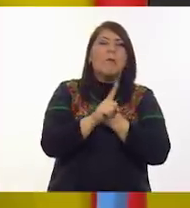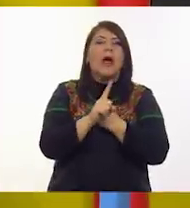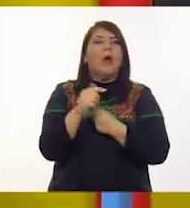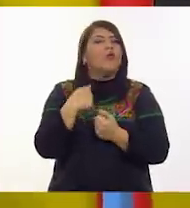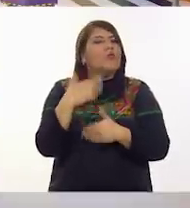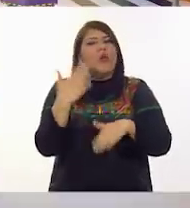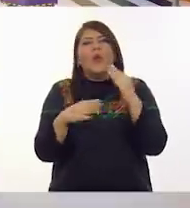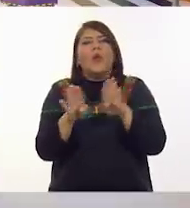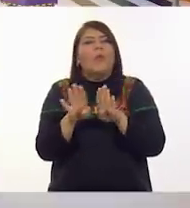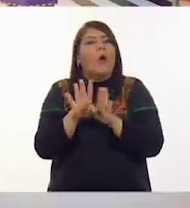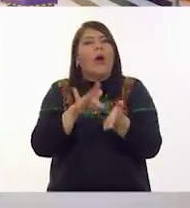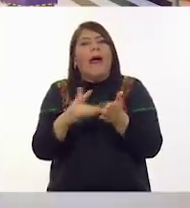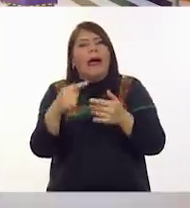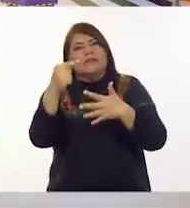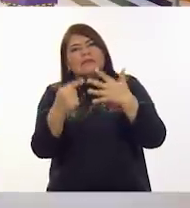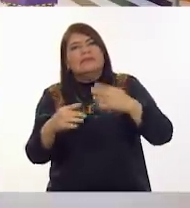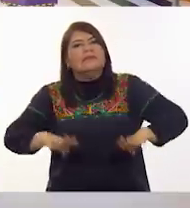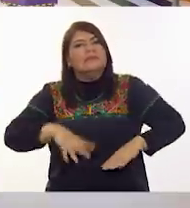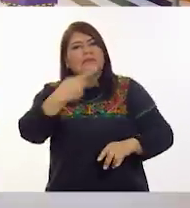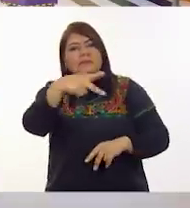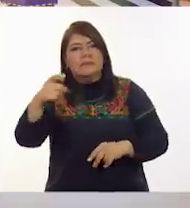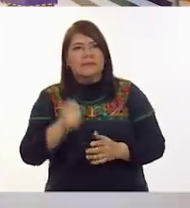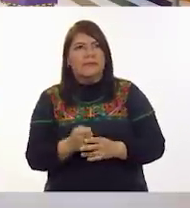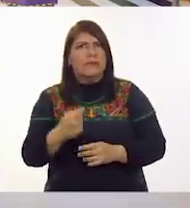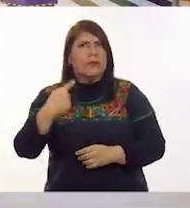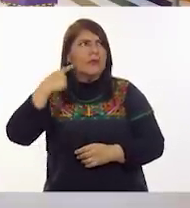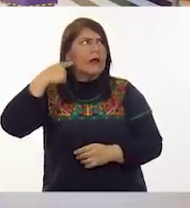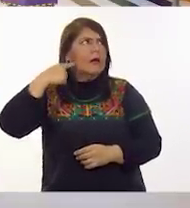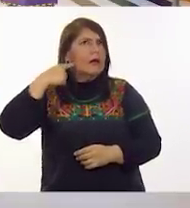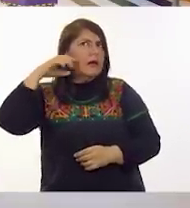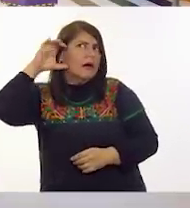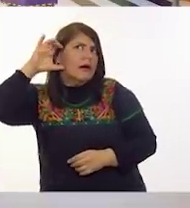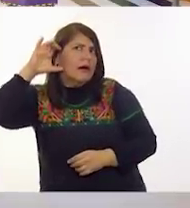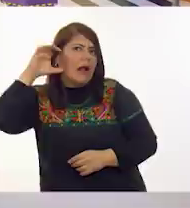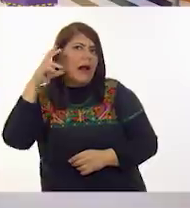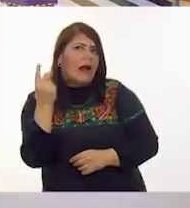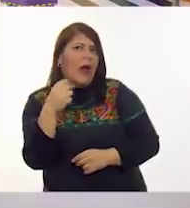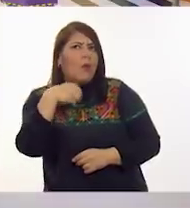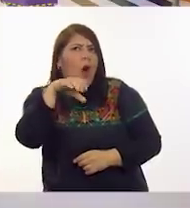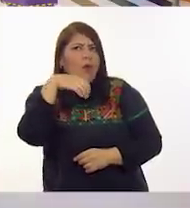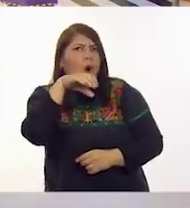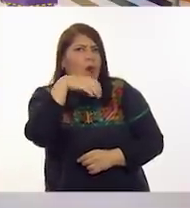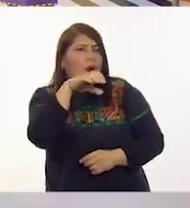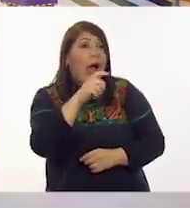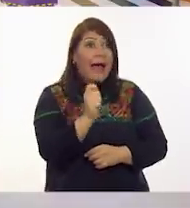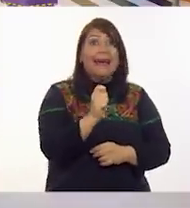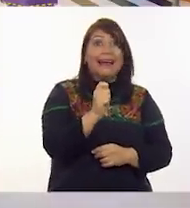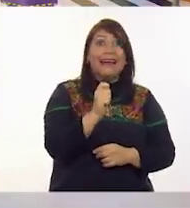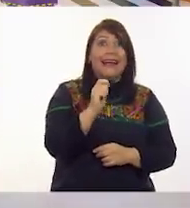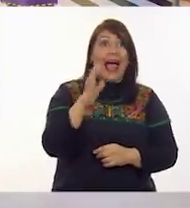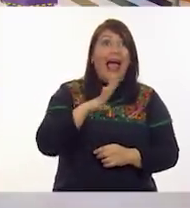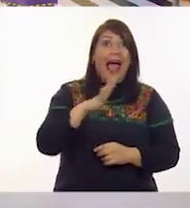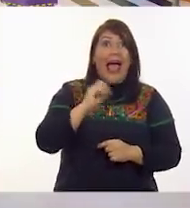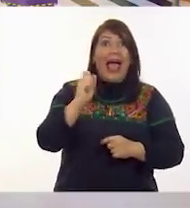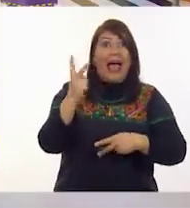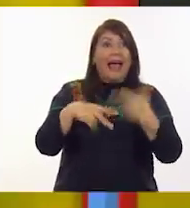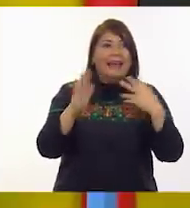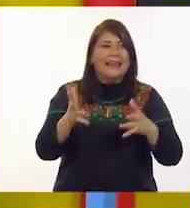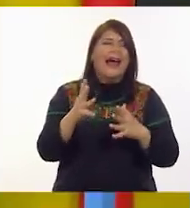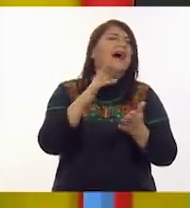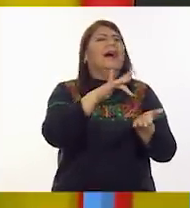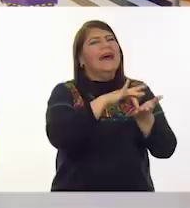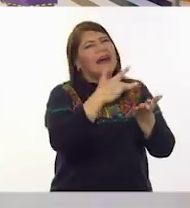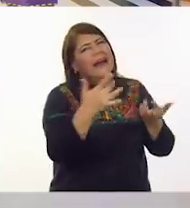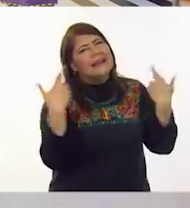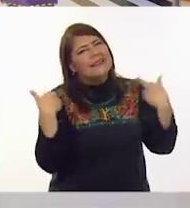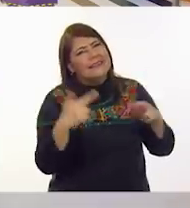Alexia, escuché un ladrido, creo. Sí, parece que es Mambo. Ya está por aquí. ¡Perfecto, vamos! Gracias,